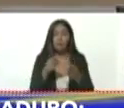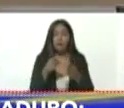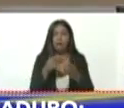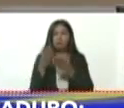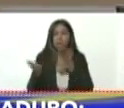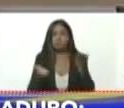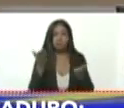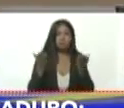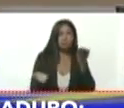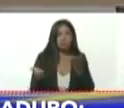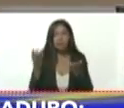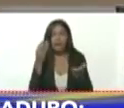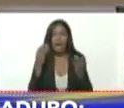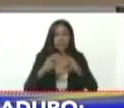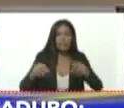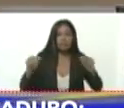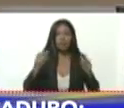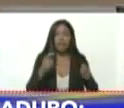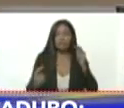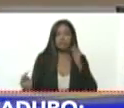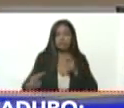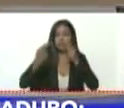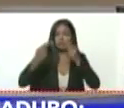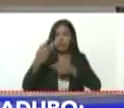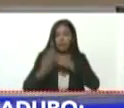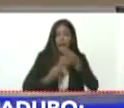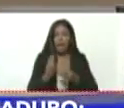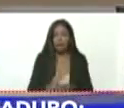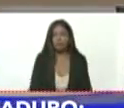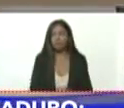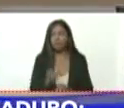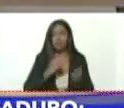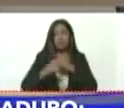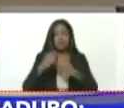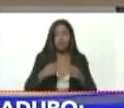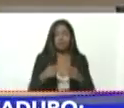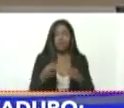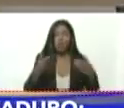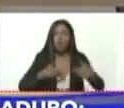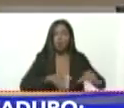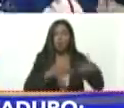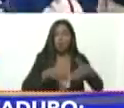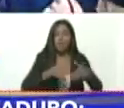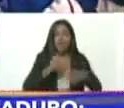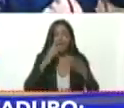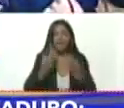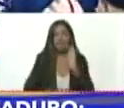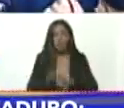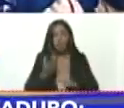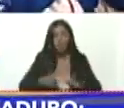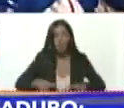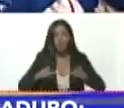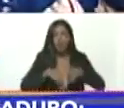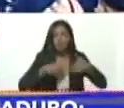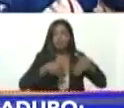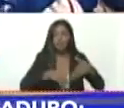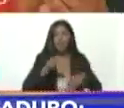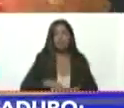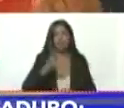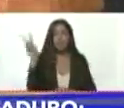controversia territorial, muy importante, la defensa de la Guayana Esequiba, del Esequibo